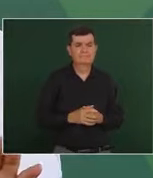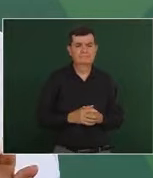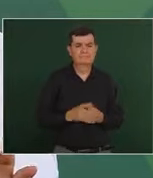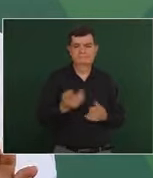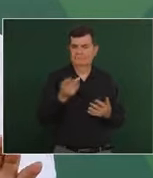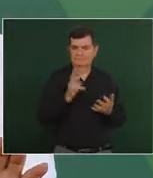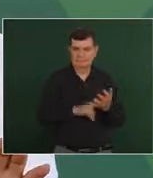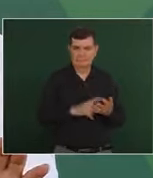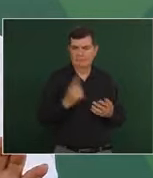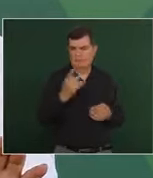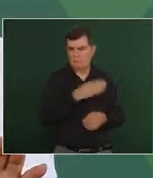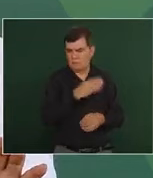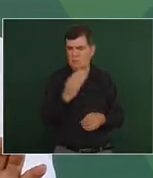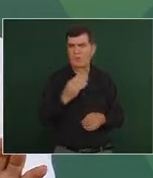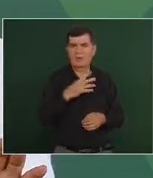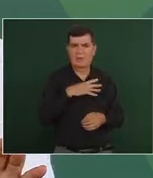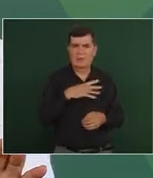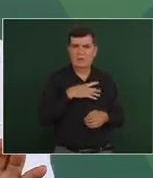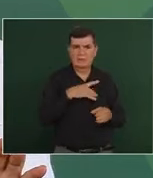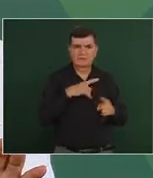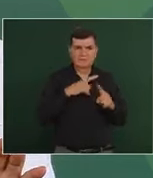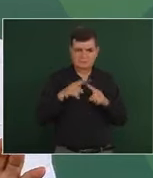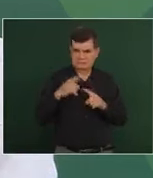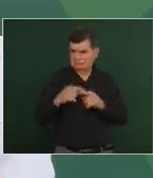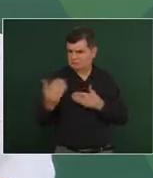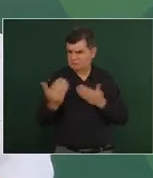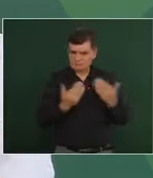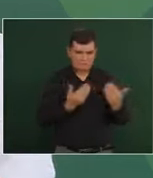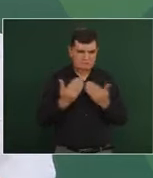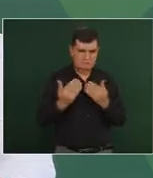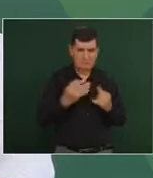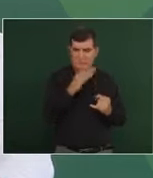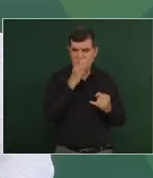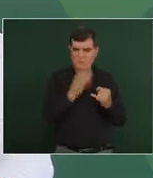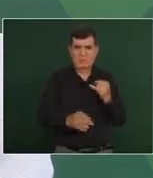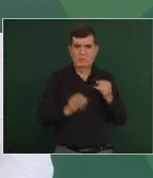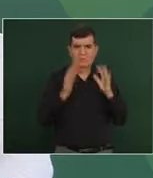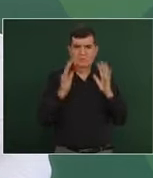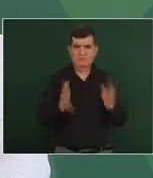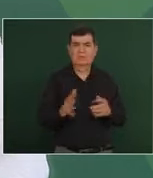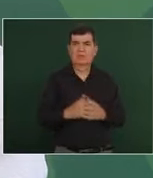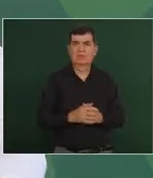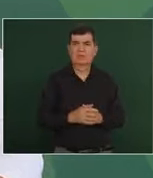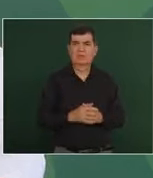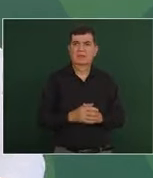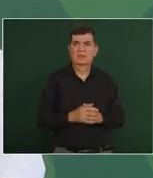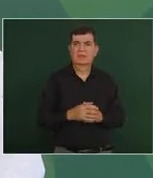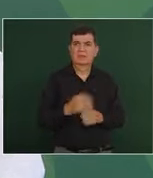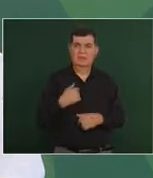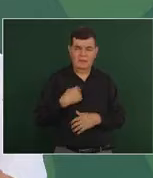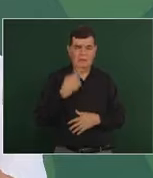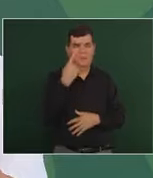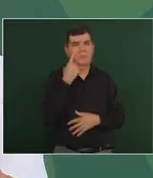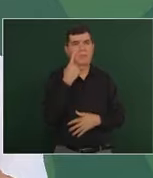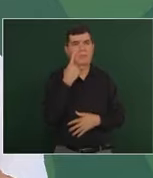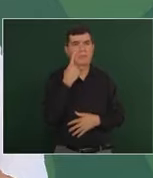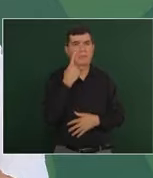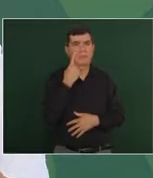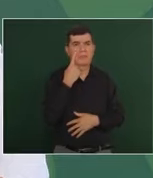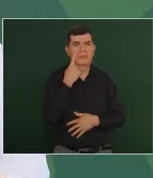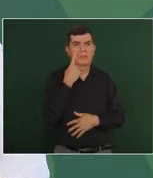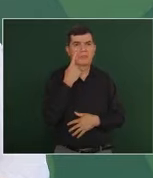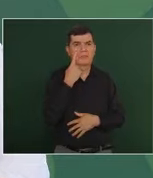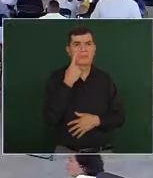Además, qué bueno que tenemos estas diferencias y al final vamos a ver